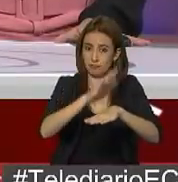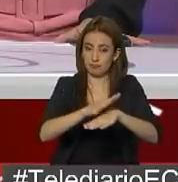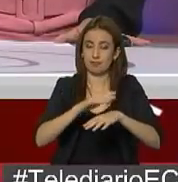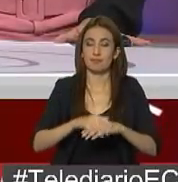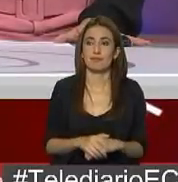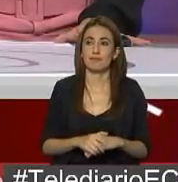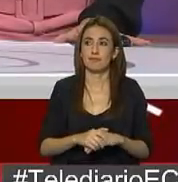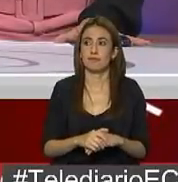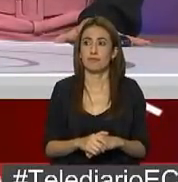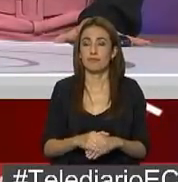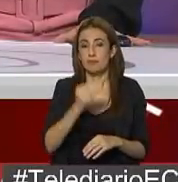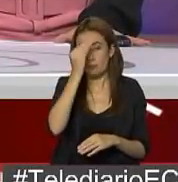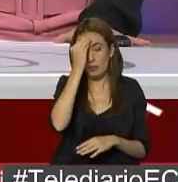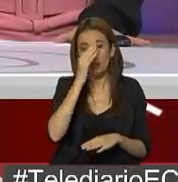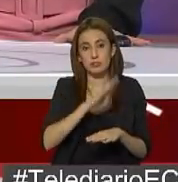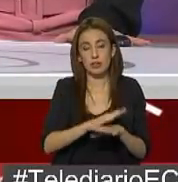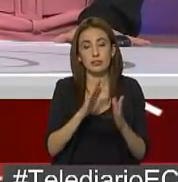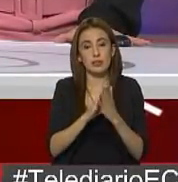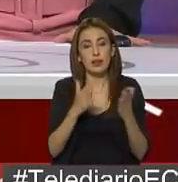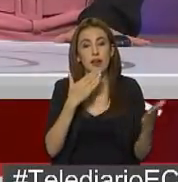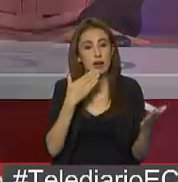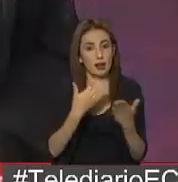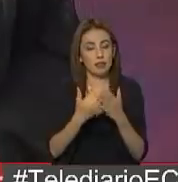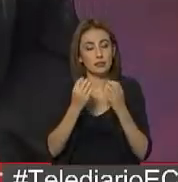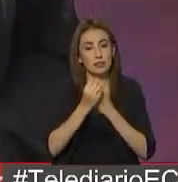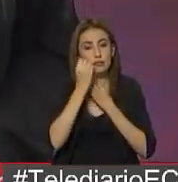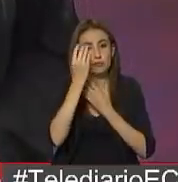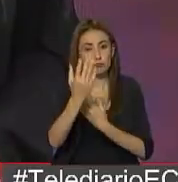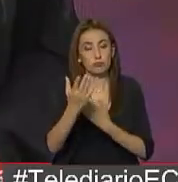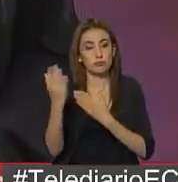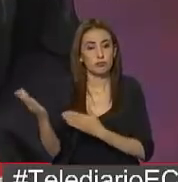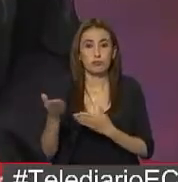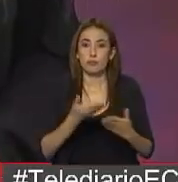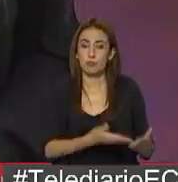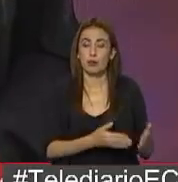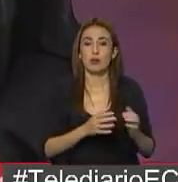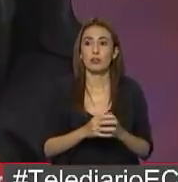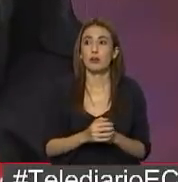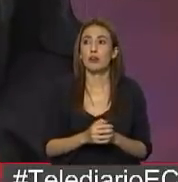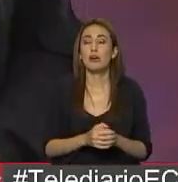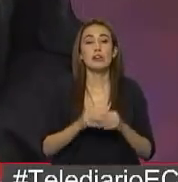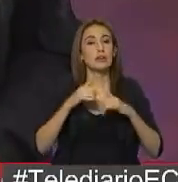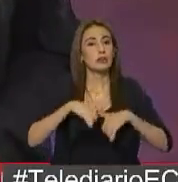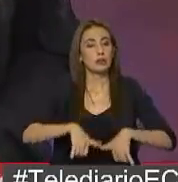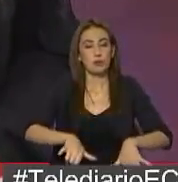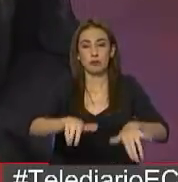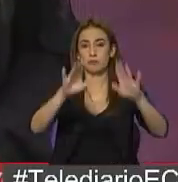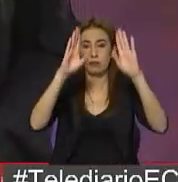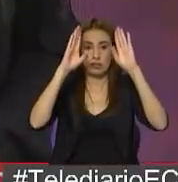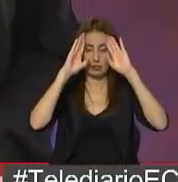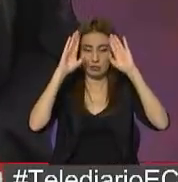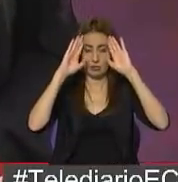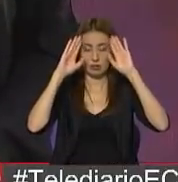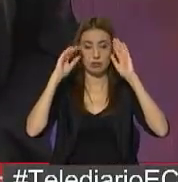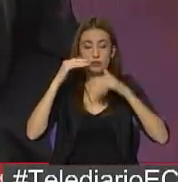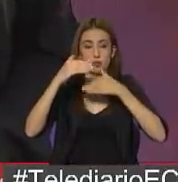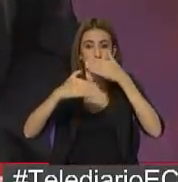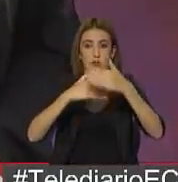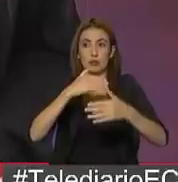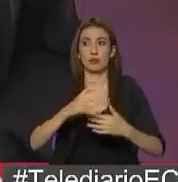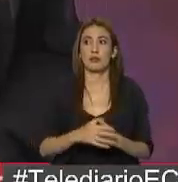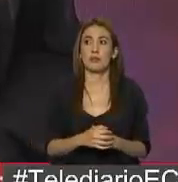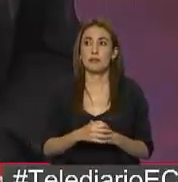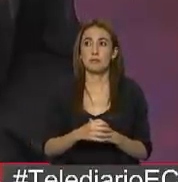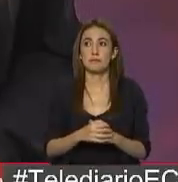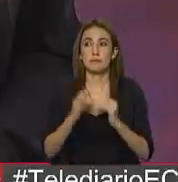tardes. Buenas tardes, Alex. Muchas gracias por tu reporte desde la Fiscalía General del Estado. Estaremos pendientes de las noticias que se generan en ese punto.